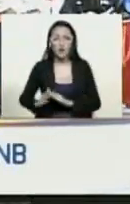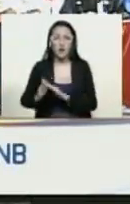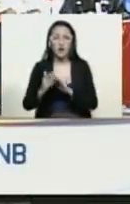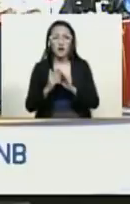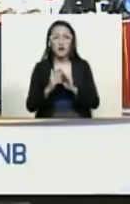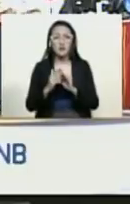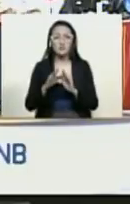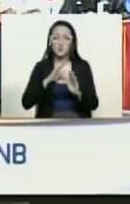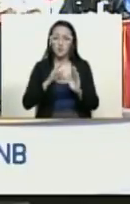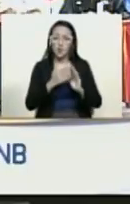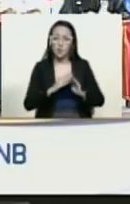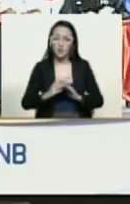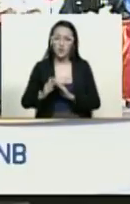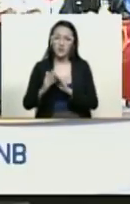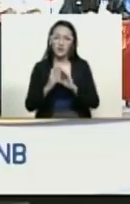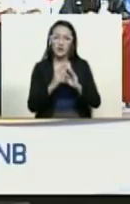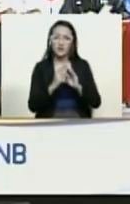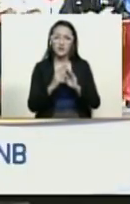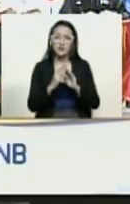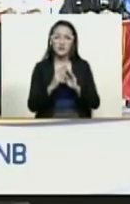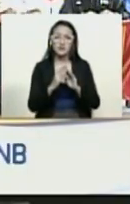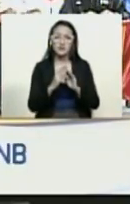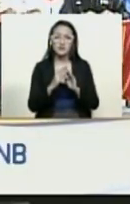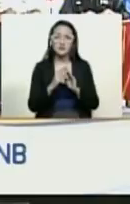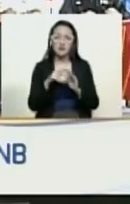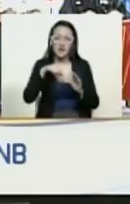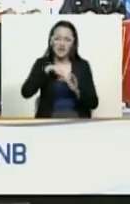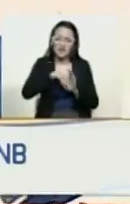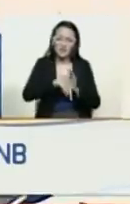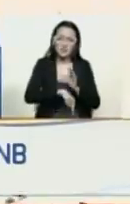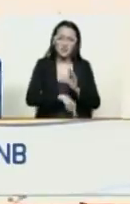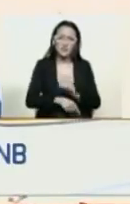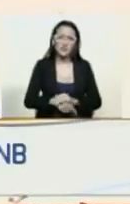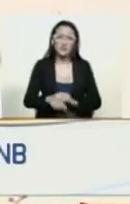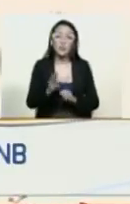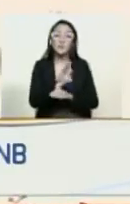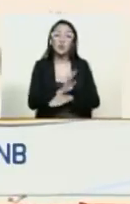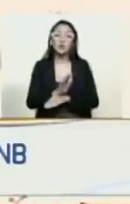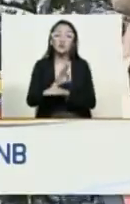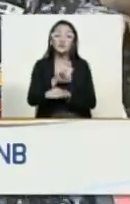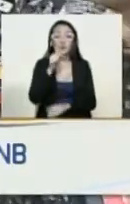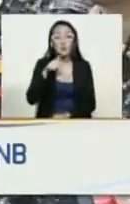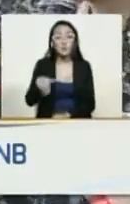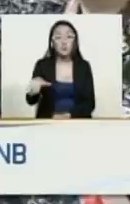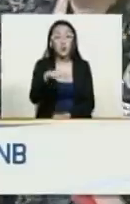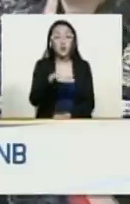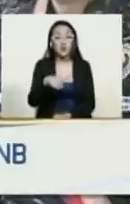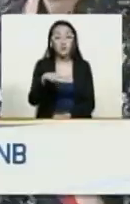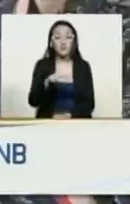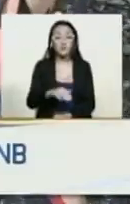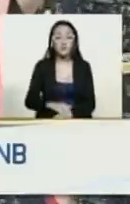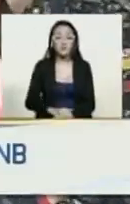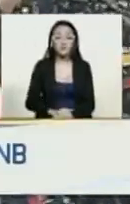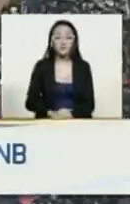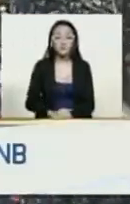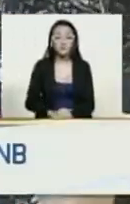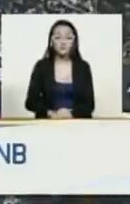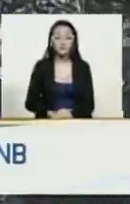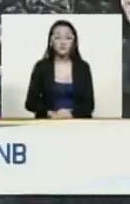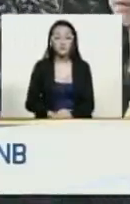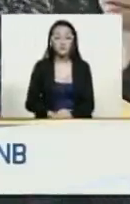de la comunidad, comunidad dentro, de protección al pueblo.